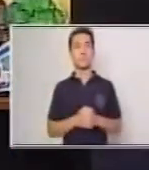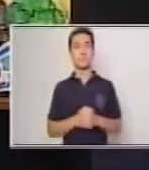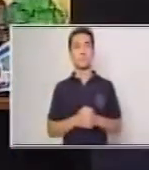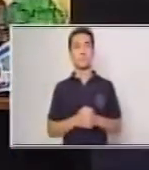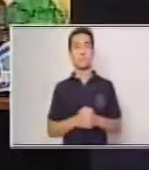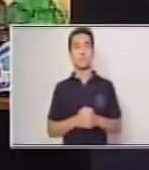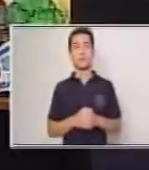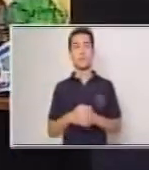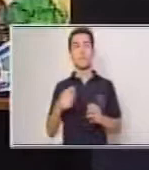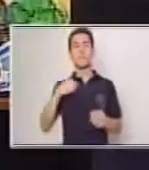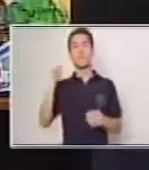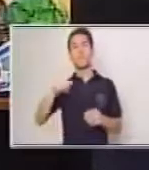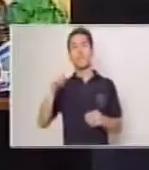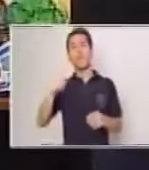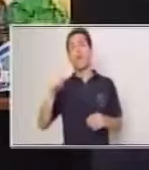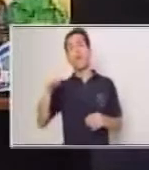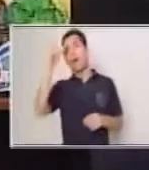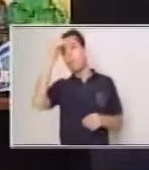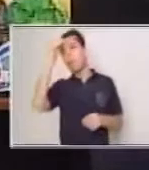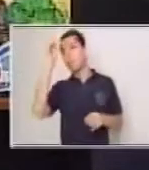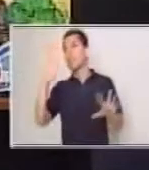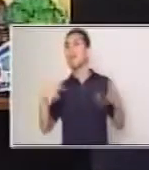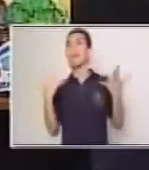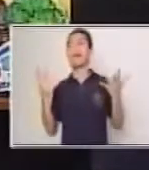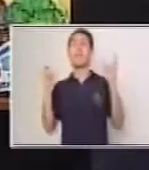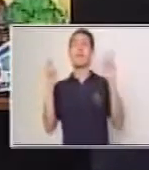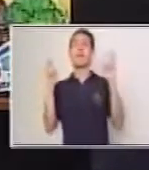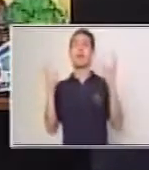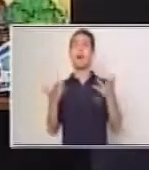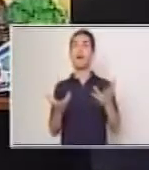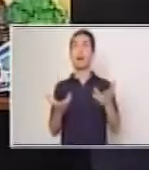¿Qué tema fue el que aprendiste?